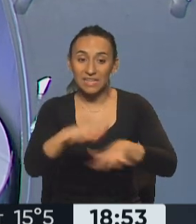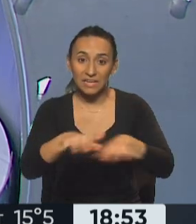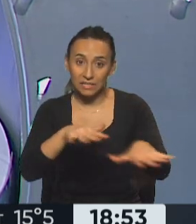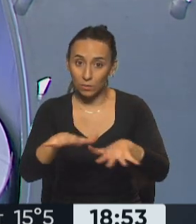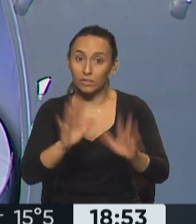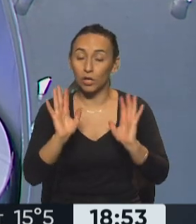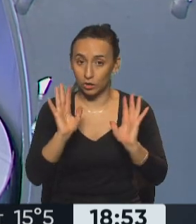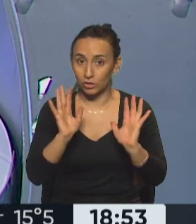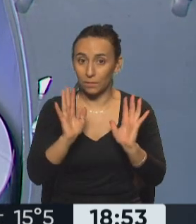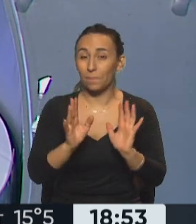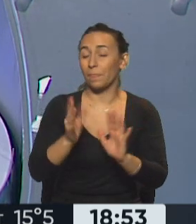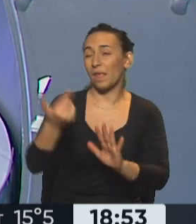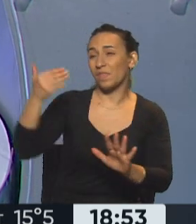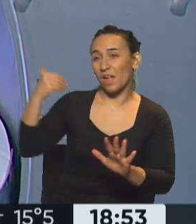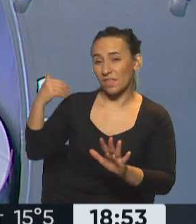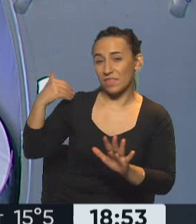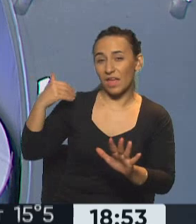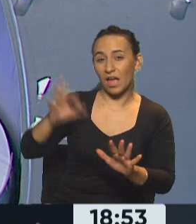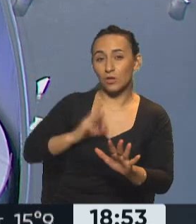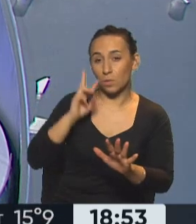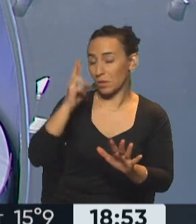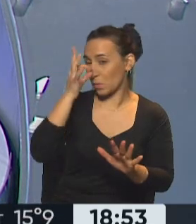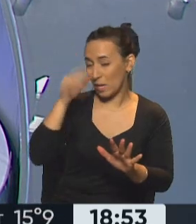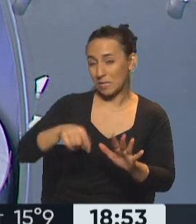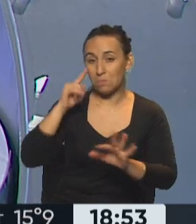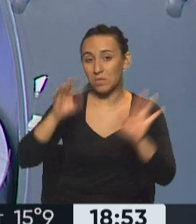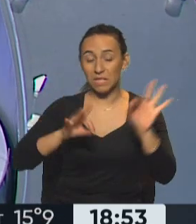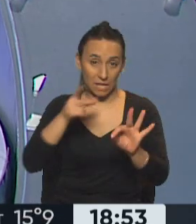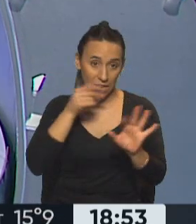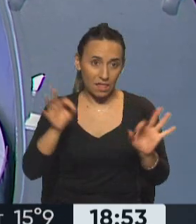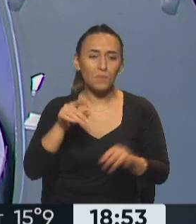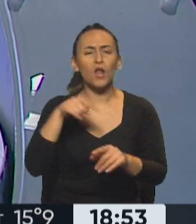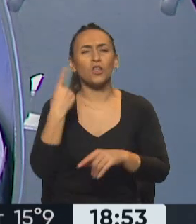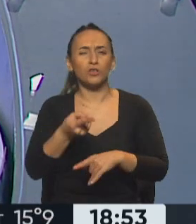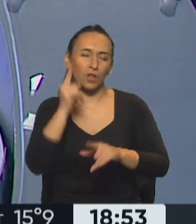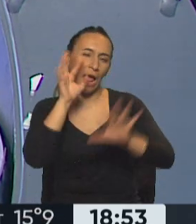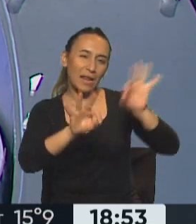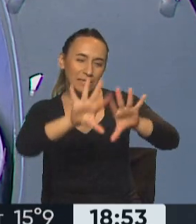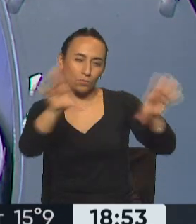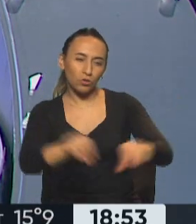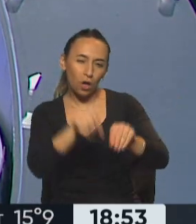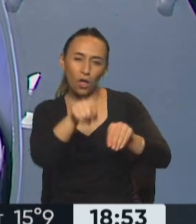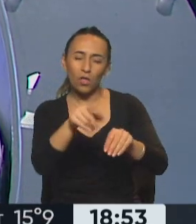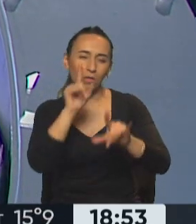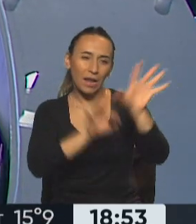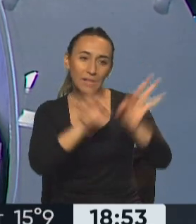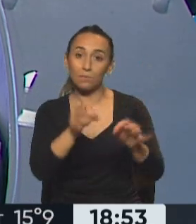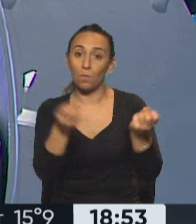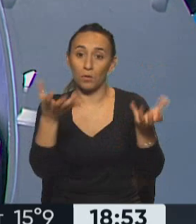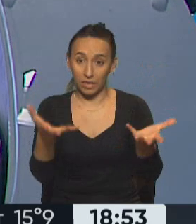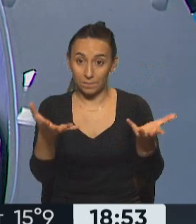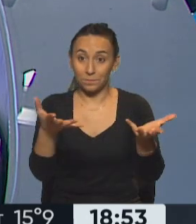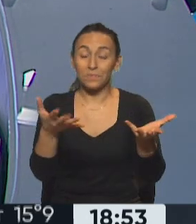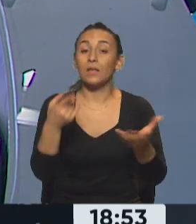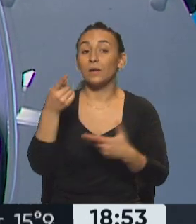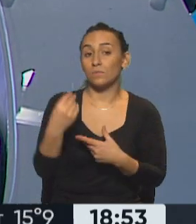no se veía desde mediados de 2020. ¿Por qué nos importa esto, Feli, esta agenda financiera? Bueno, porque particularmente el